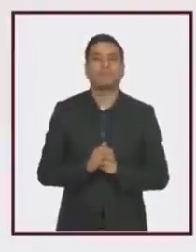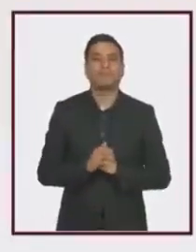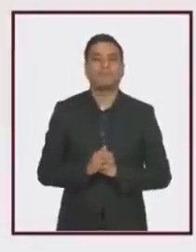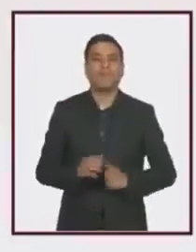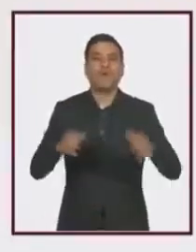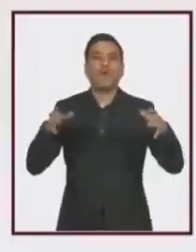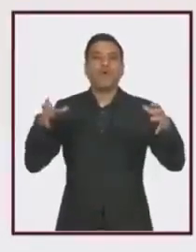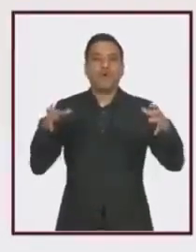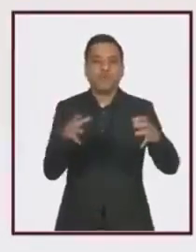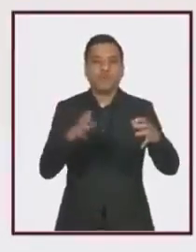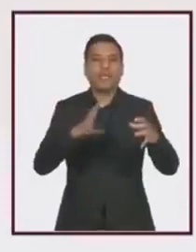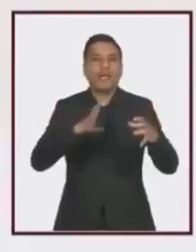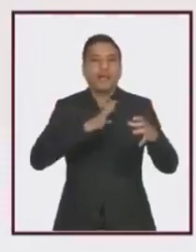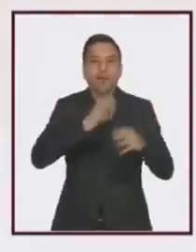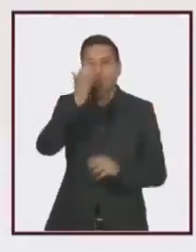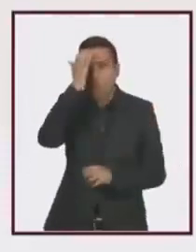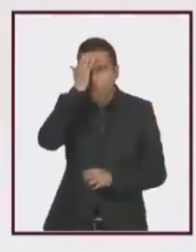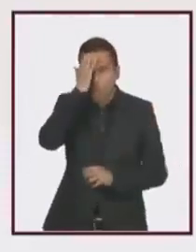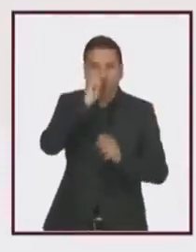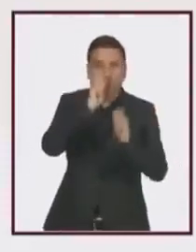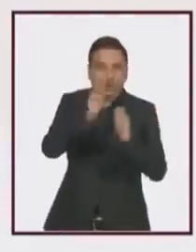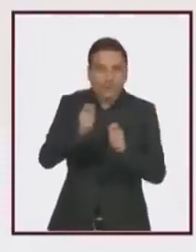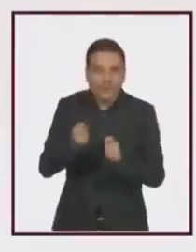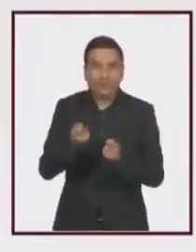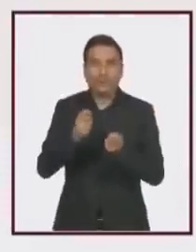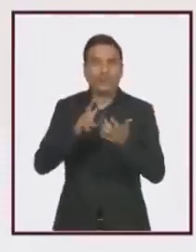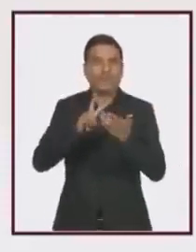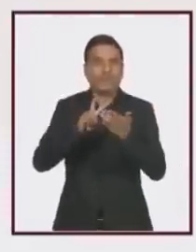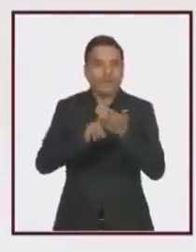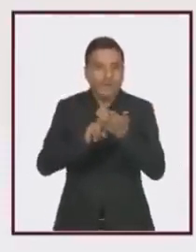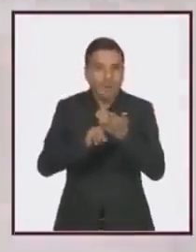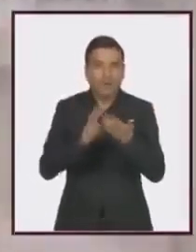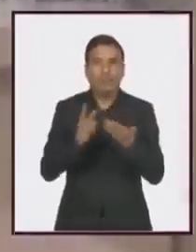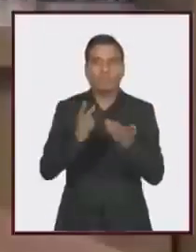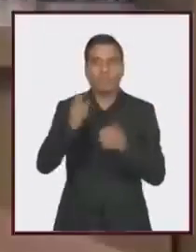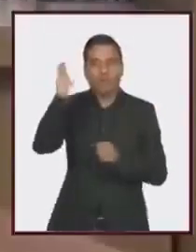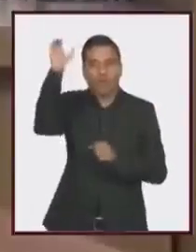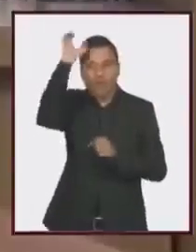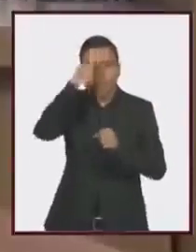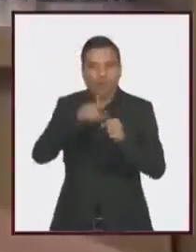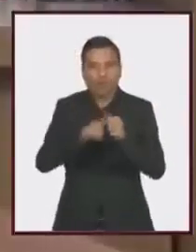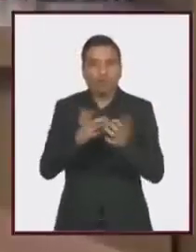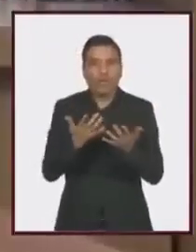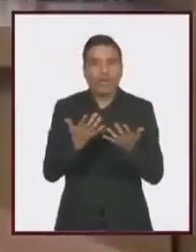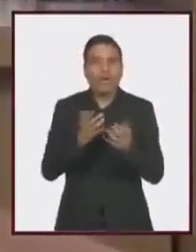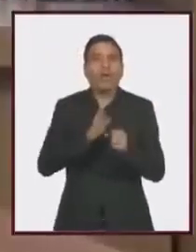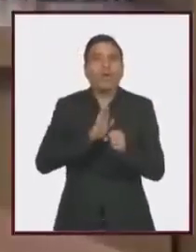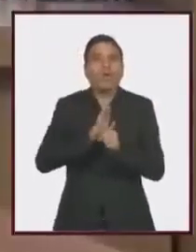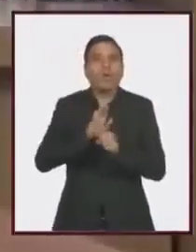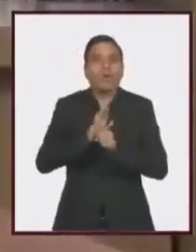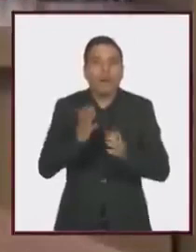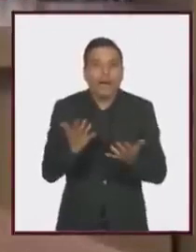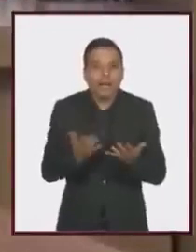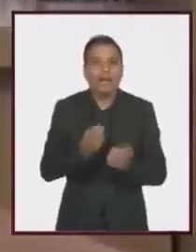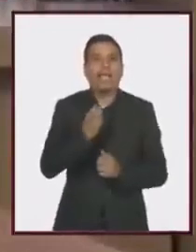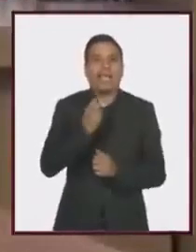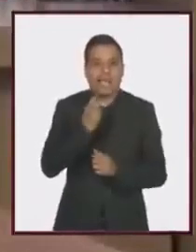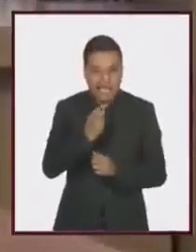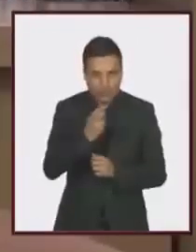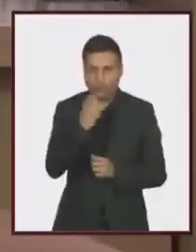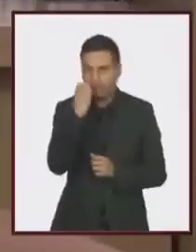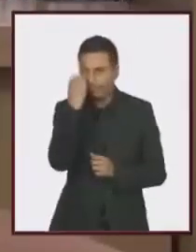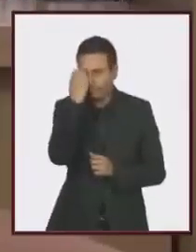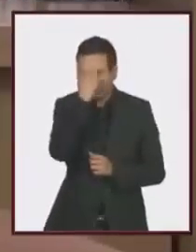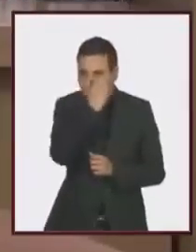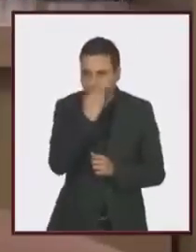conocimientos, los valores, la cultura, que provienen precisamente de la comunidad y que le